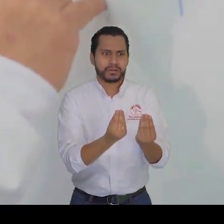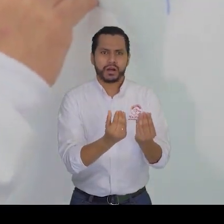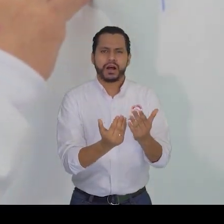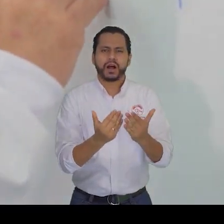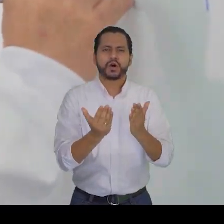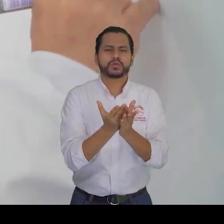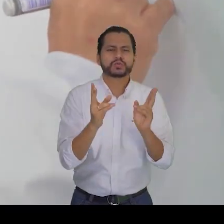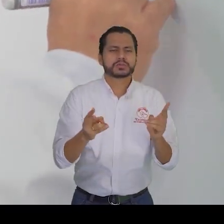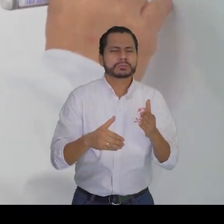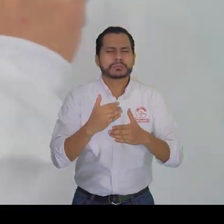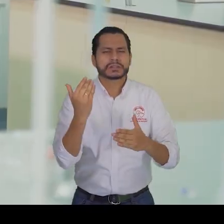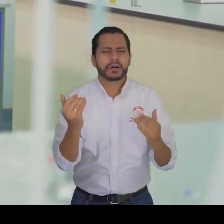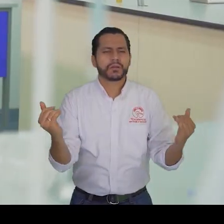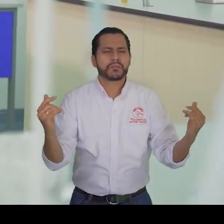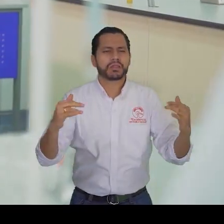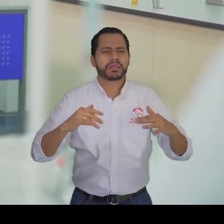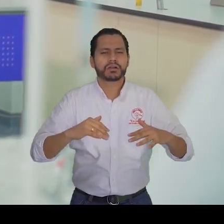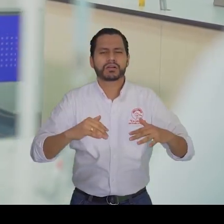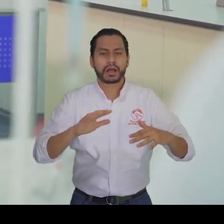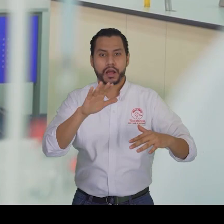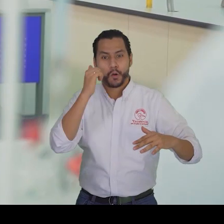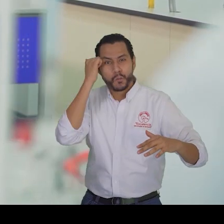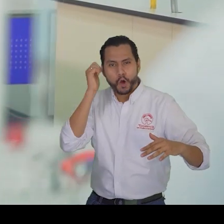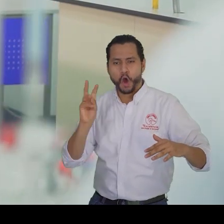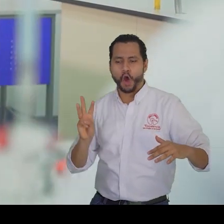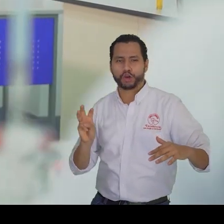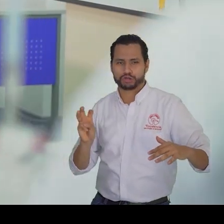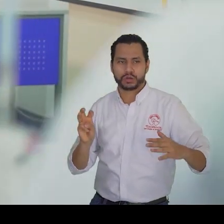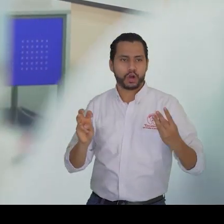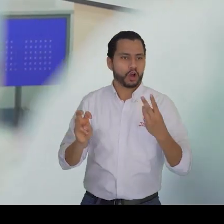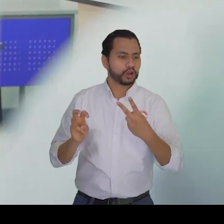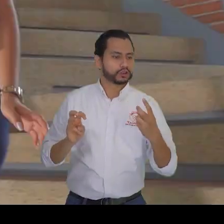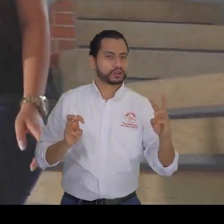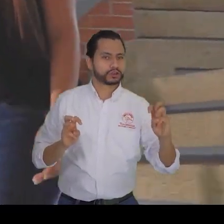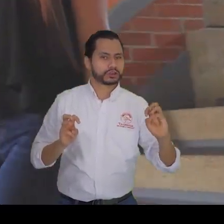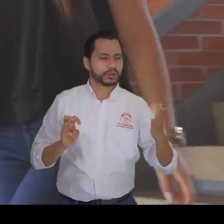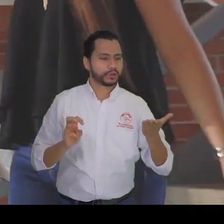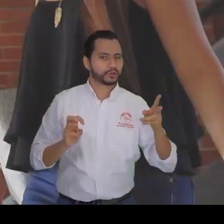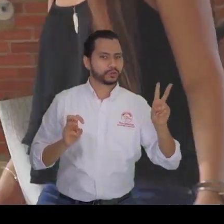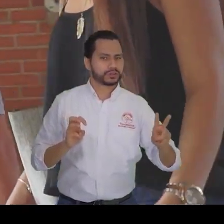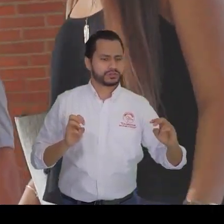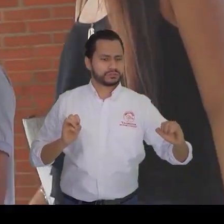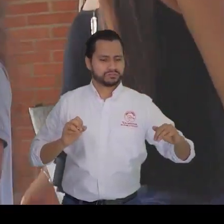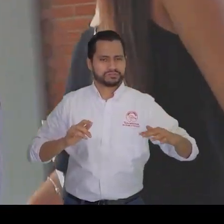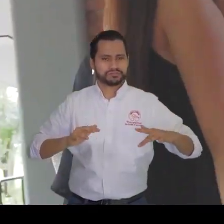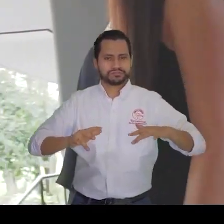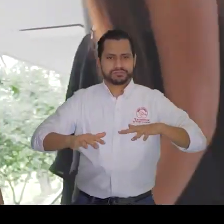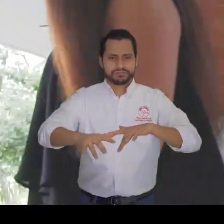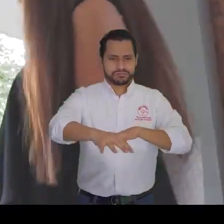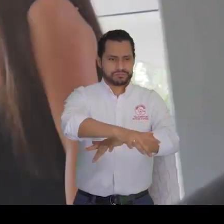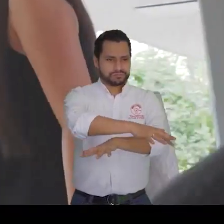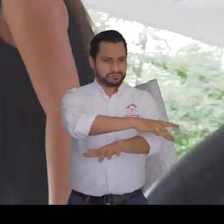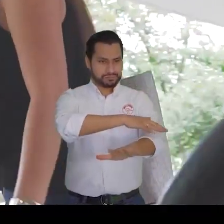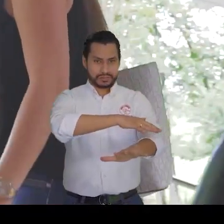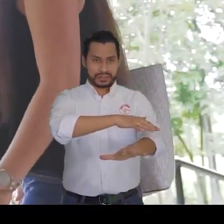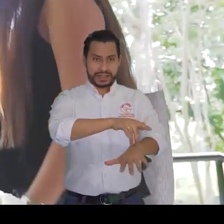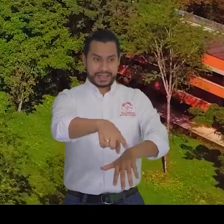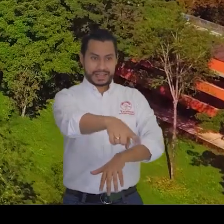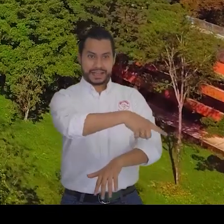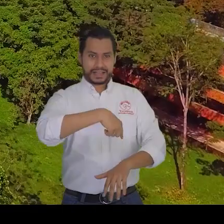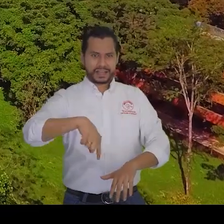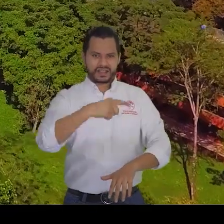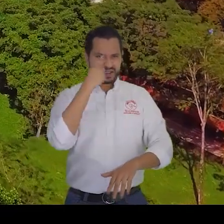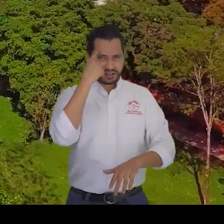Matemáticas y Física, contando con 8 docentes de tiempo completo y 285 estudiantes. Considerando